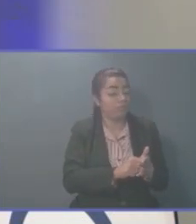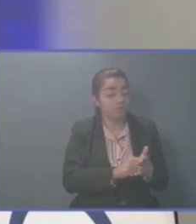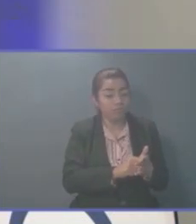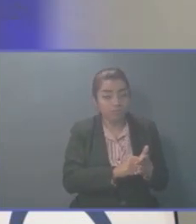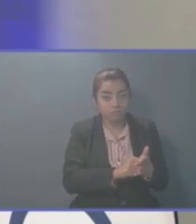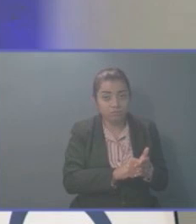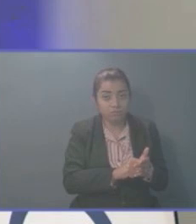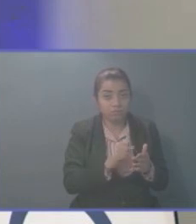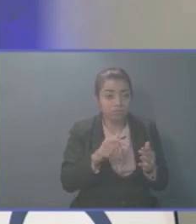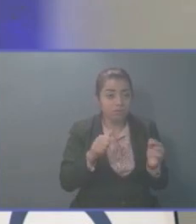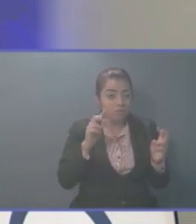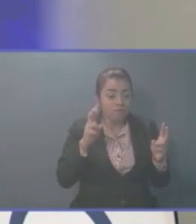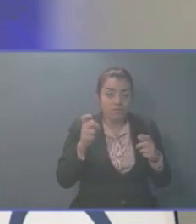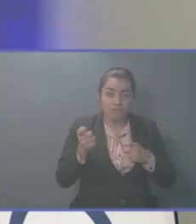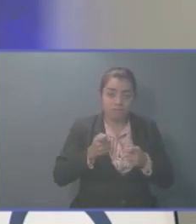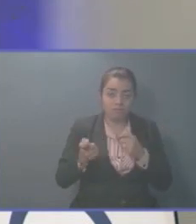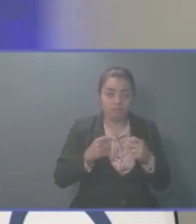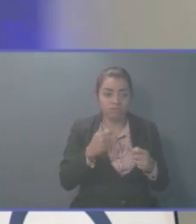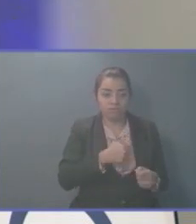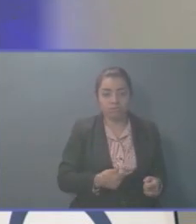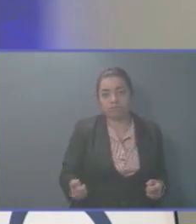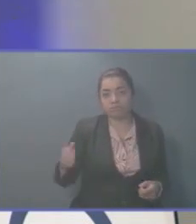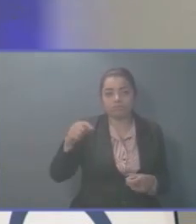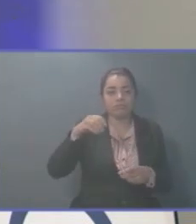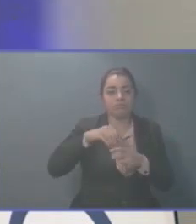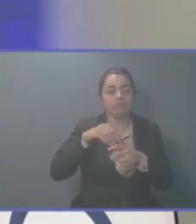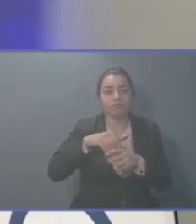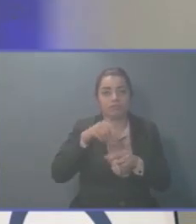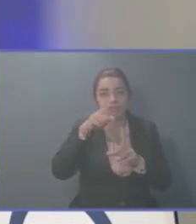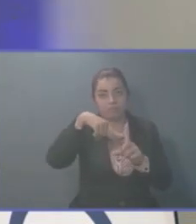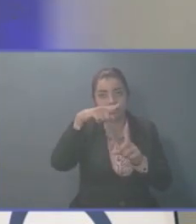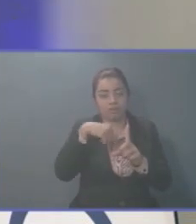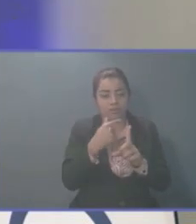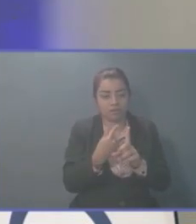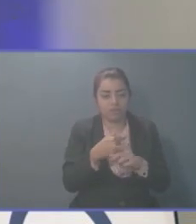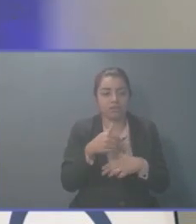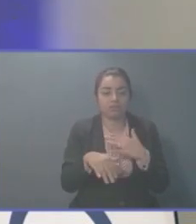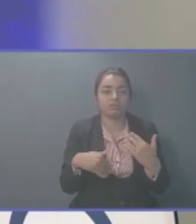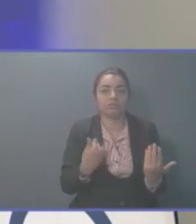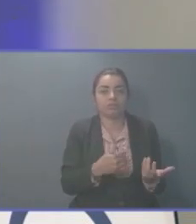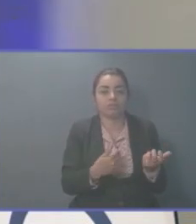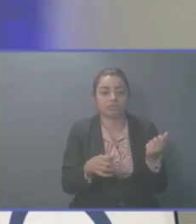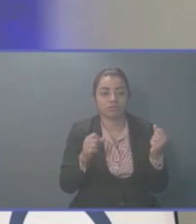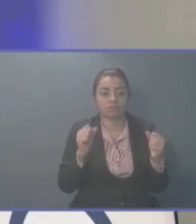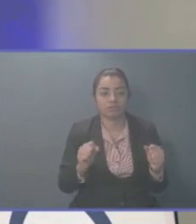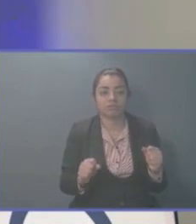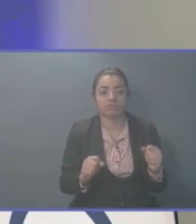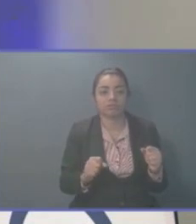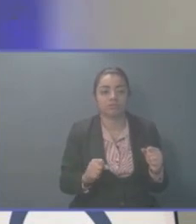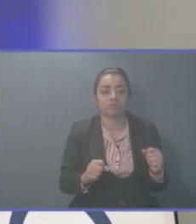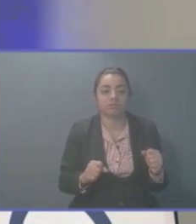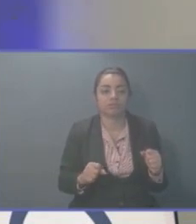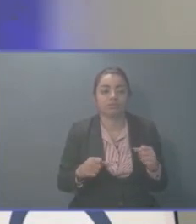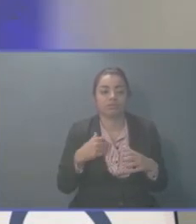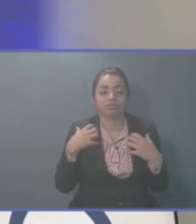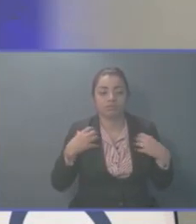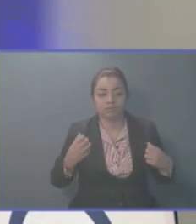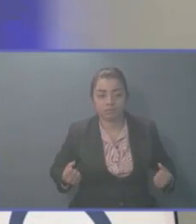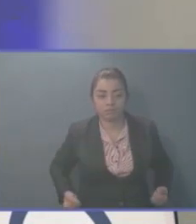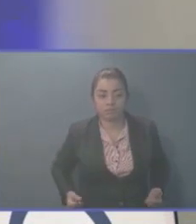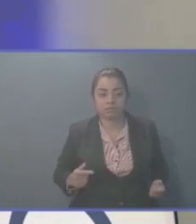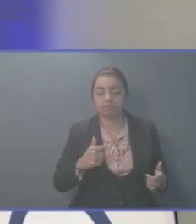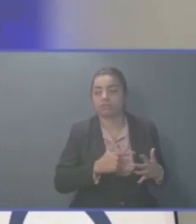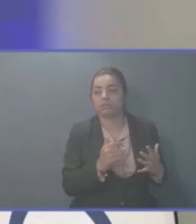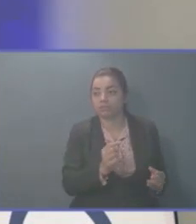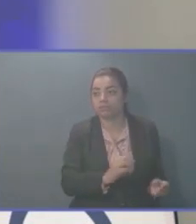el tema de control de las finanzas públicas, que facultad desde esa Asamblea, porque el gobierno es el que ejecuta, pero